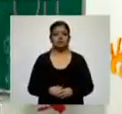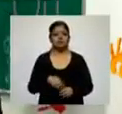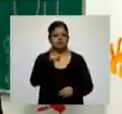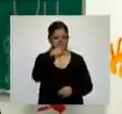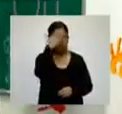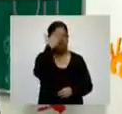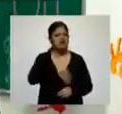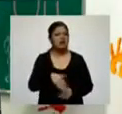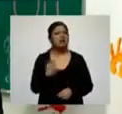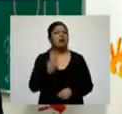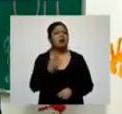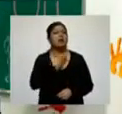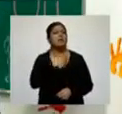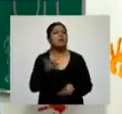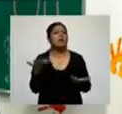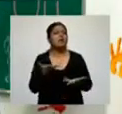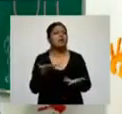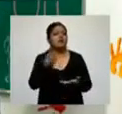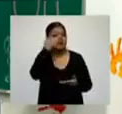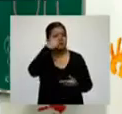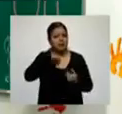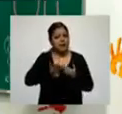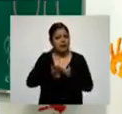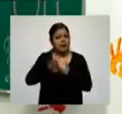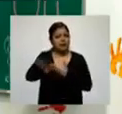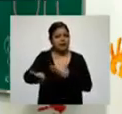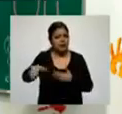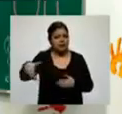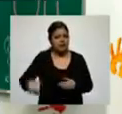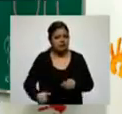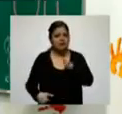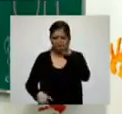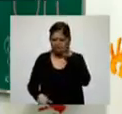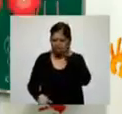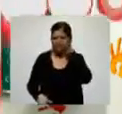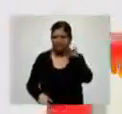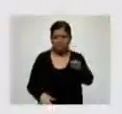¿Sabes lo que podemos hacer para prevenir accidentes? ¡Vamos a verlo!